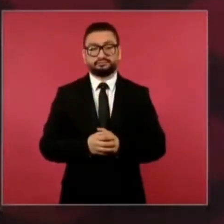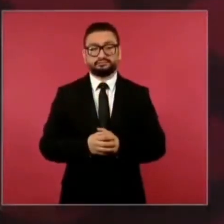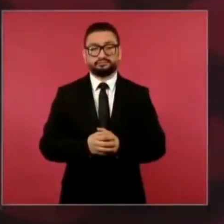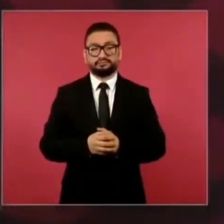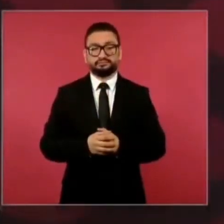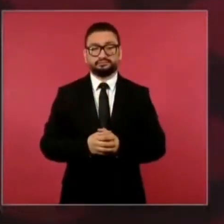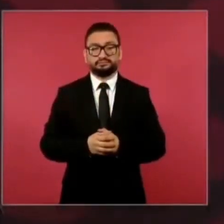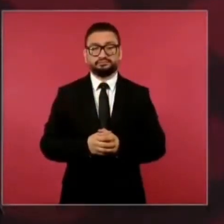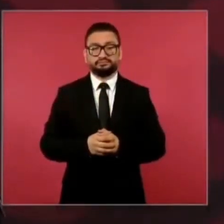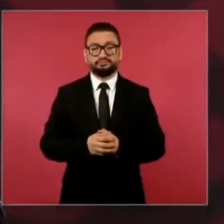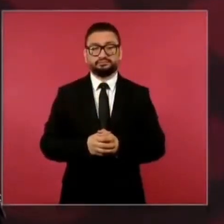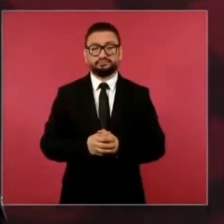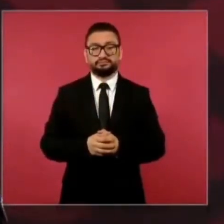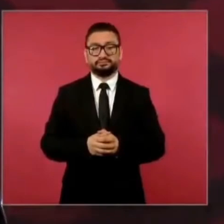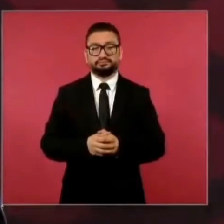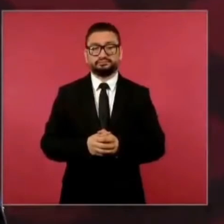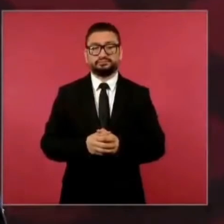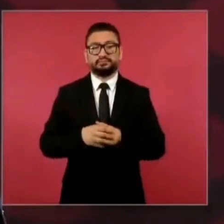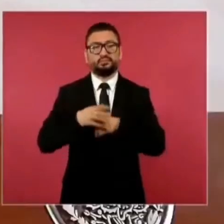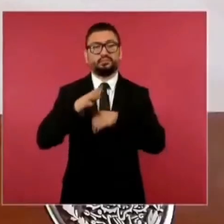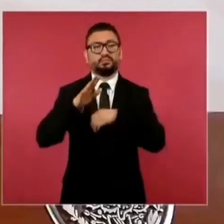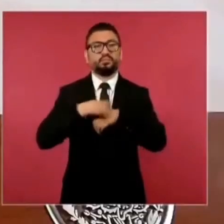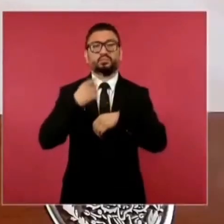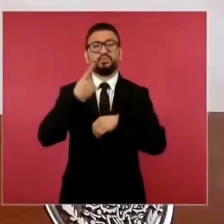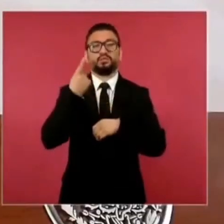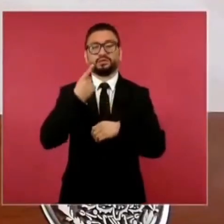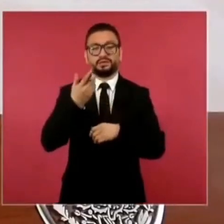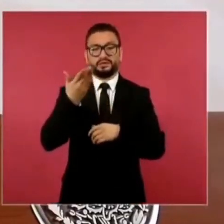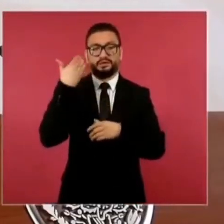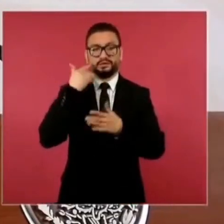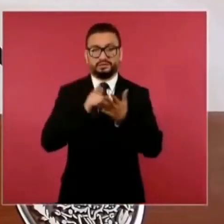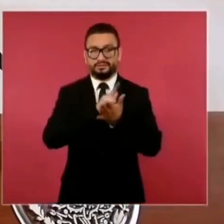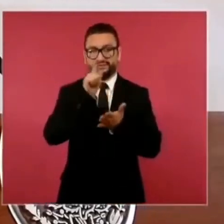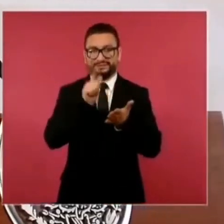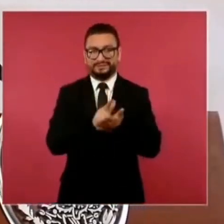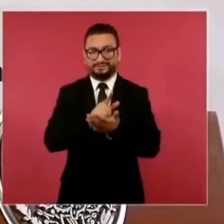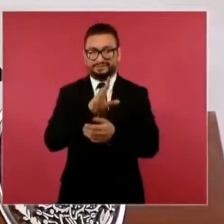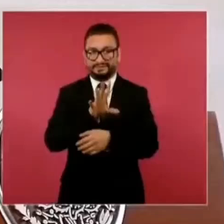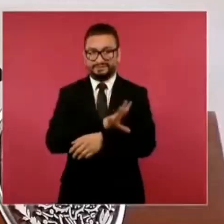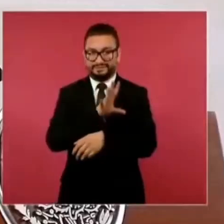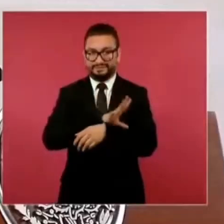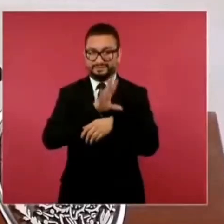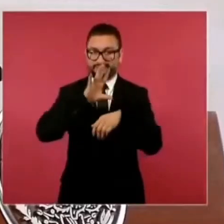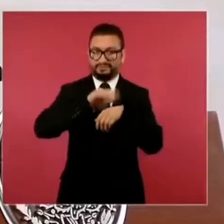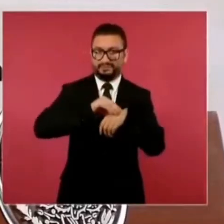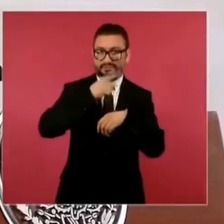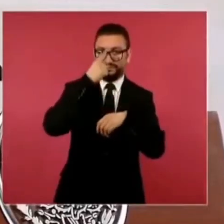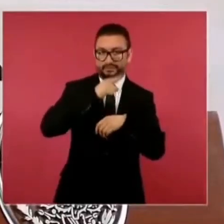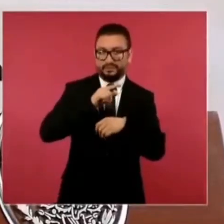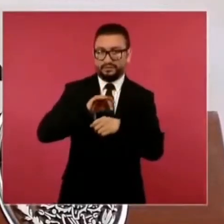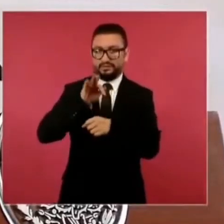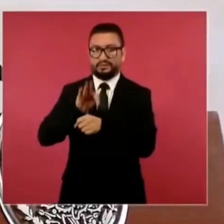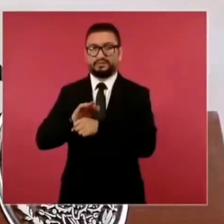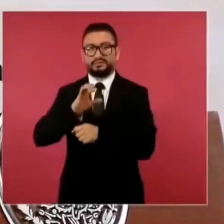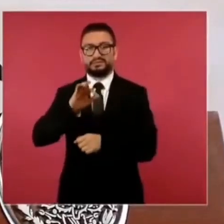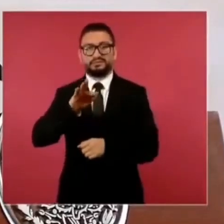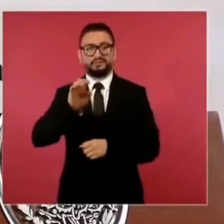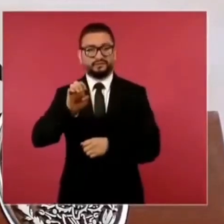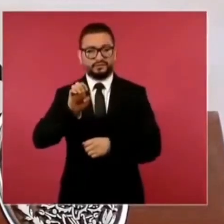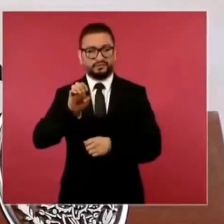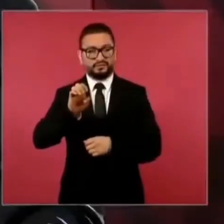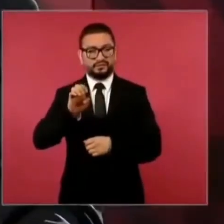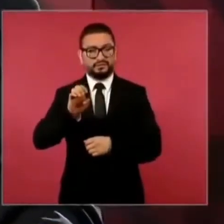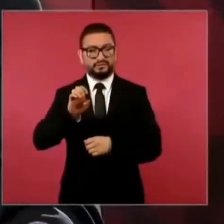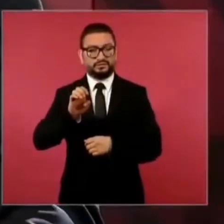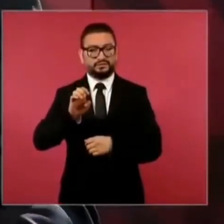porque se aprobó la ley eléctrica para favorecer a la Comisión Federal de Electricidad, al final